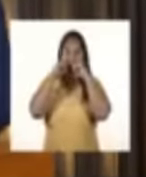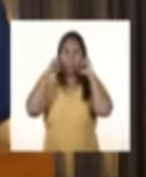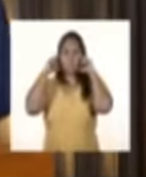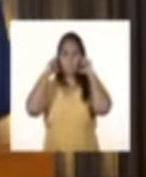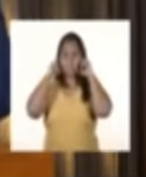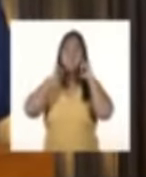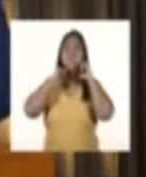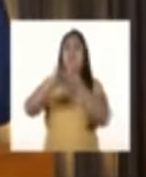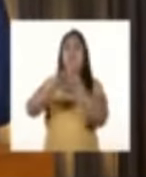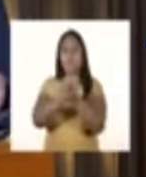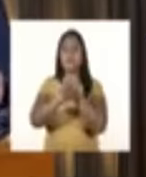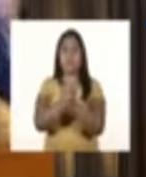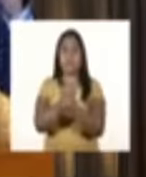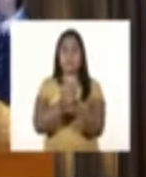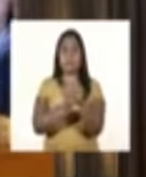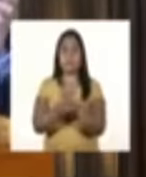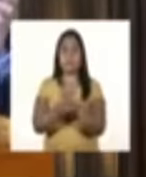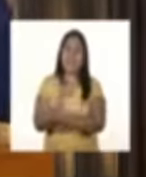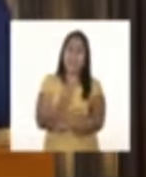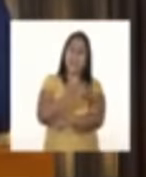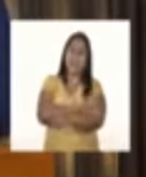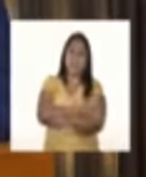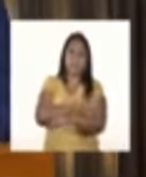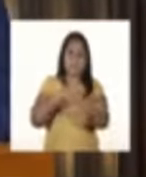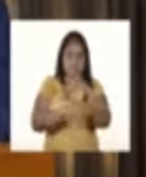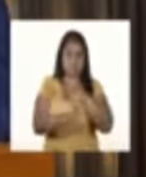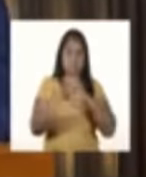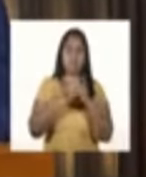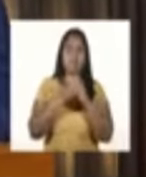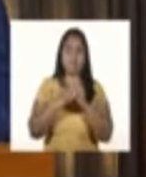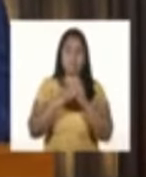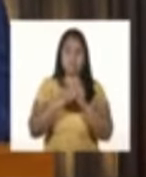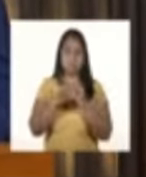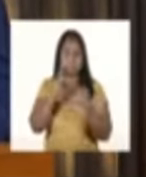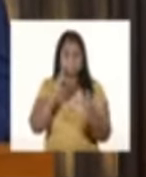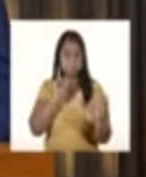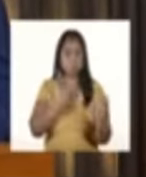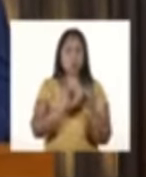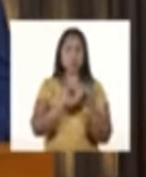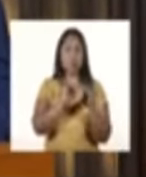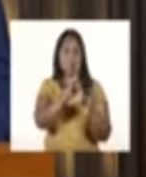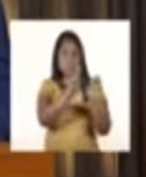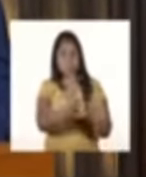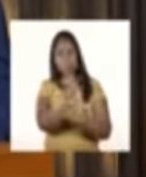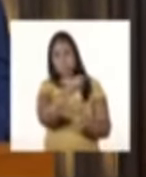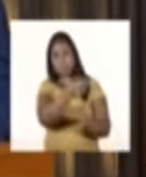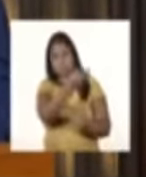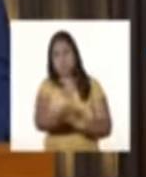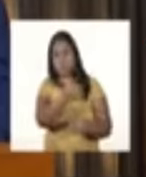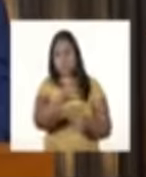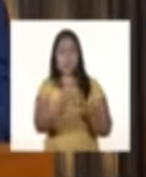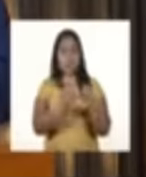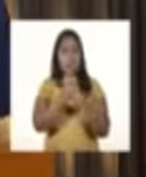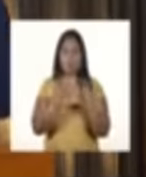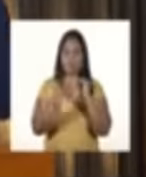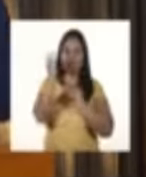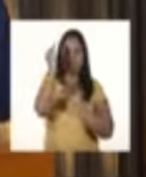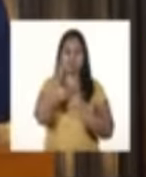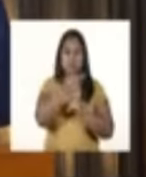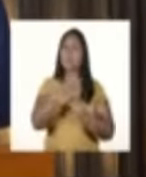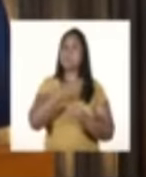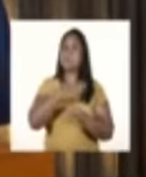mascarilla, lávense las manos antes de entrar a su casa y estar en contacto con la persona que es mayor de edad.